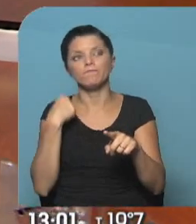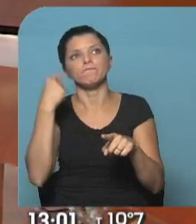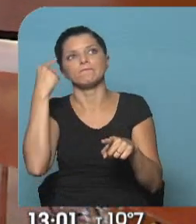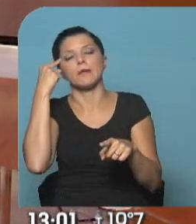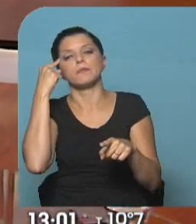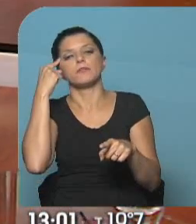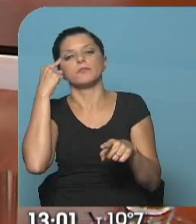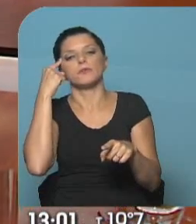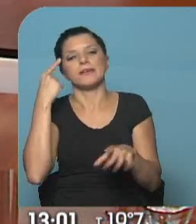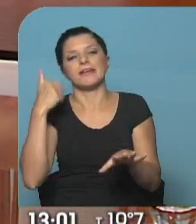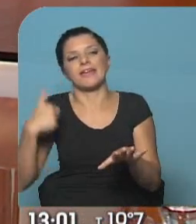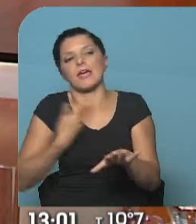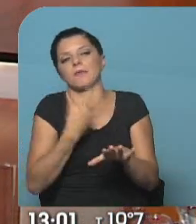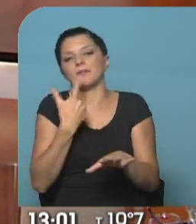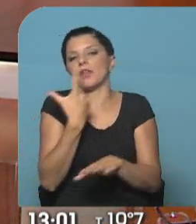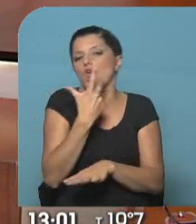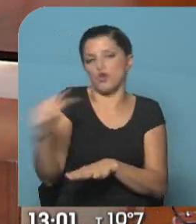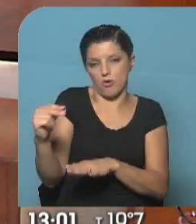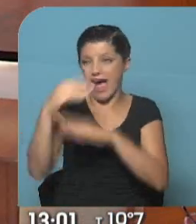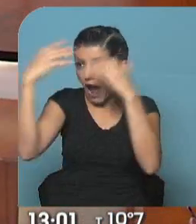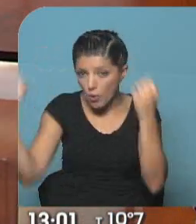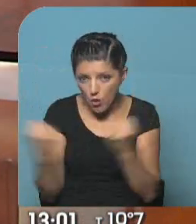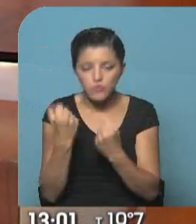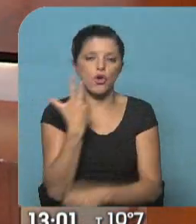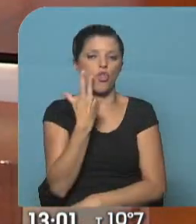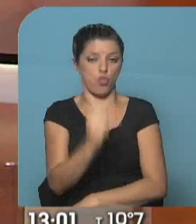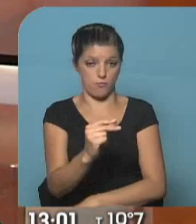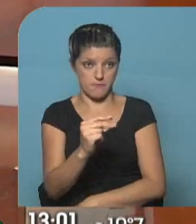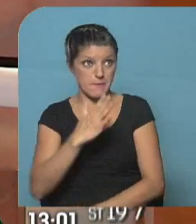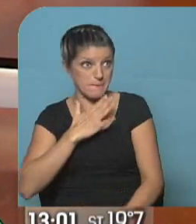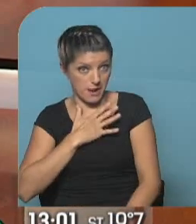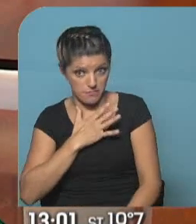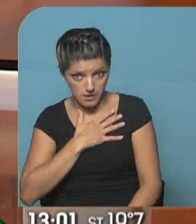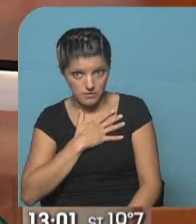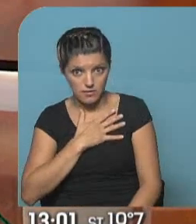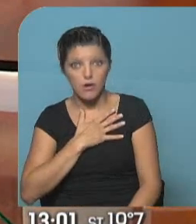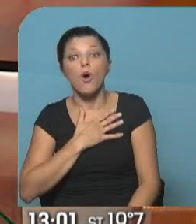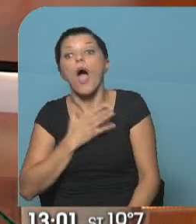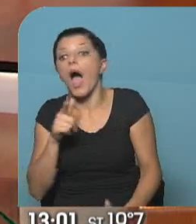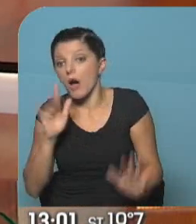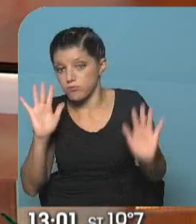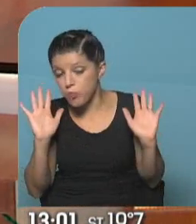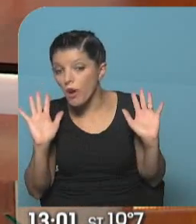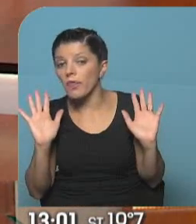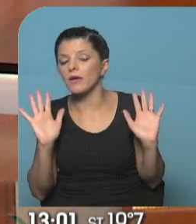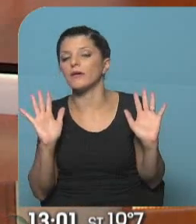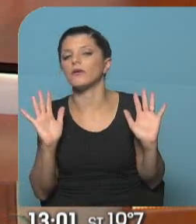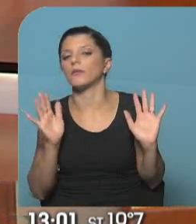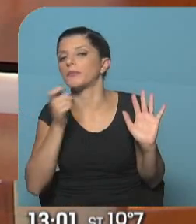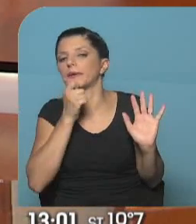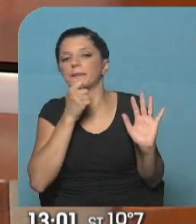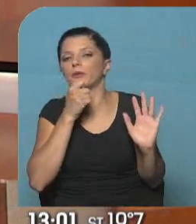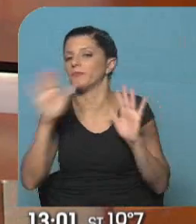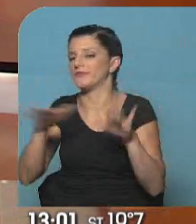que la mayoría va a votar que no a la gran coalición. No descarto que ocurra algo, pongamos, un